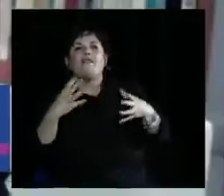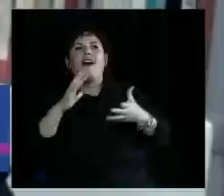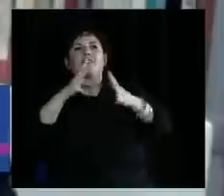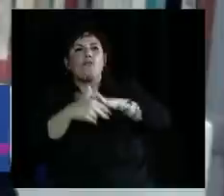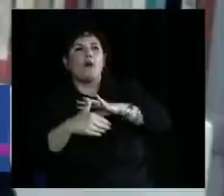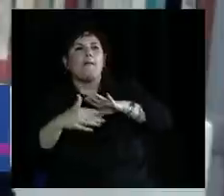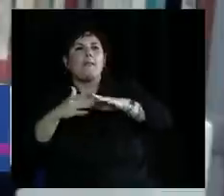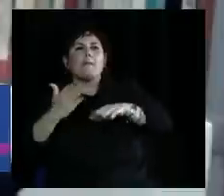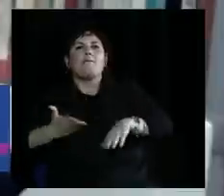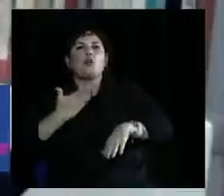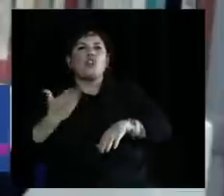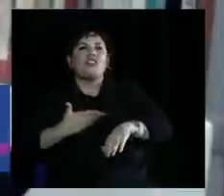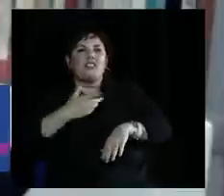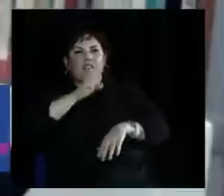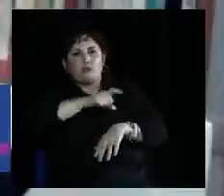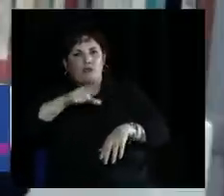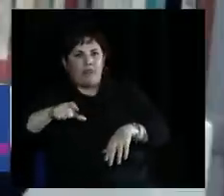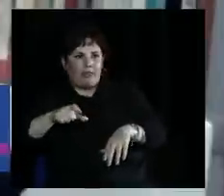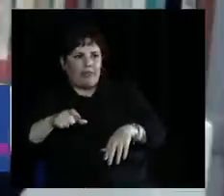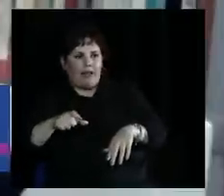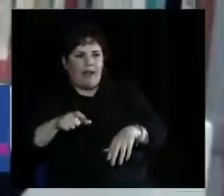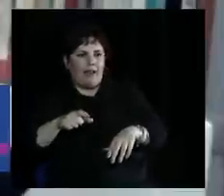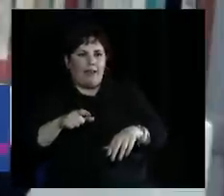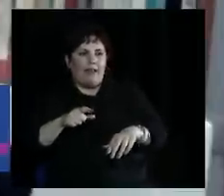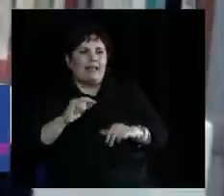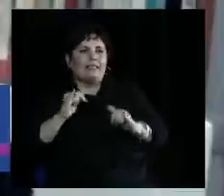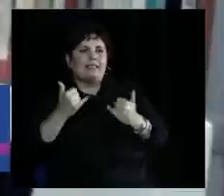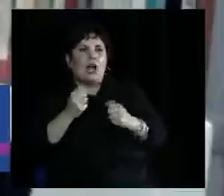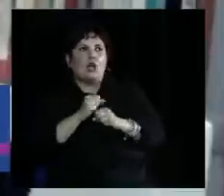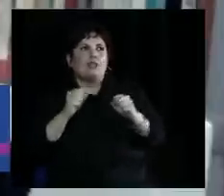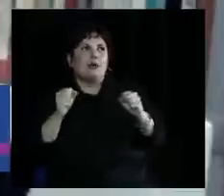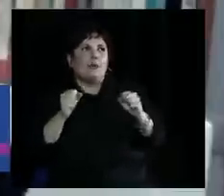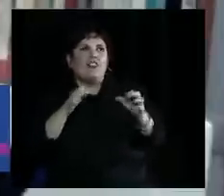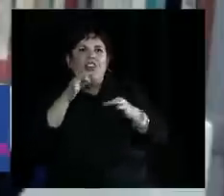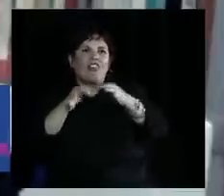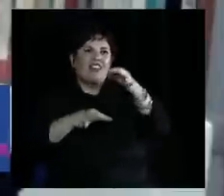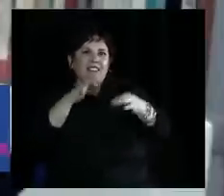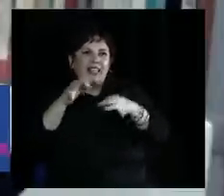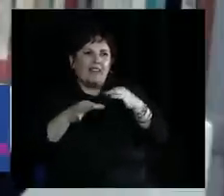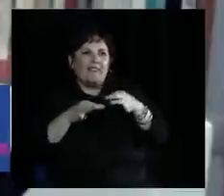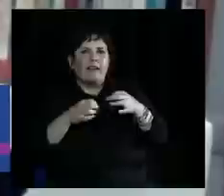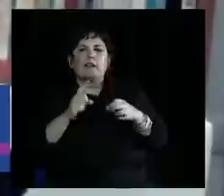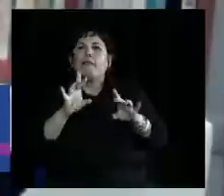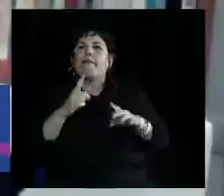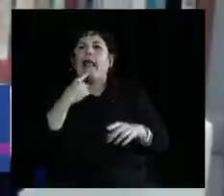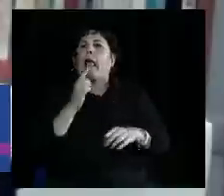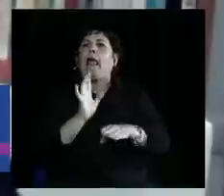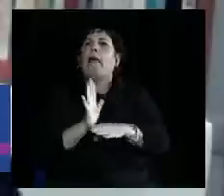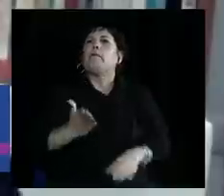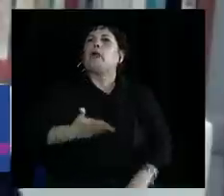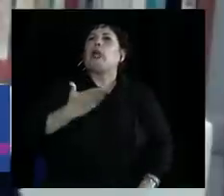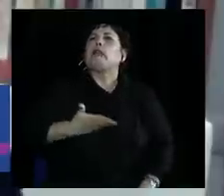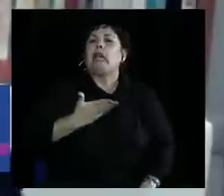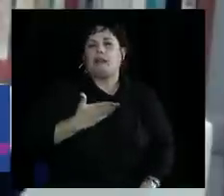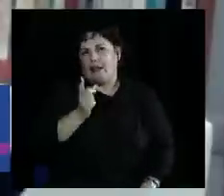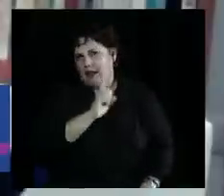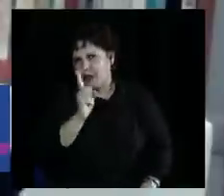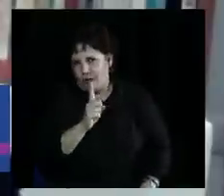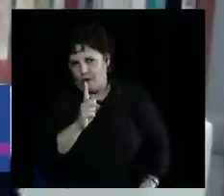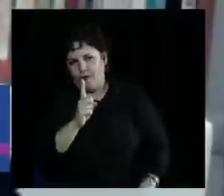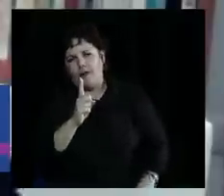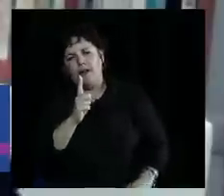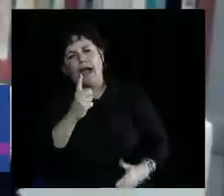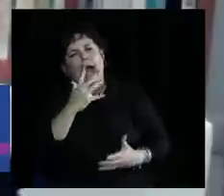movilización ciudadana que yo creo que ya no se puede describir simplemente como protesta. No, aquí ya hay otro